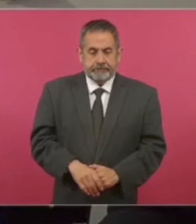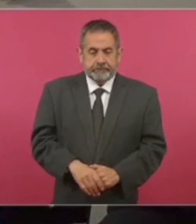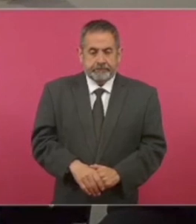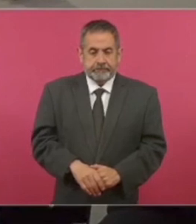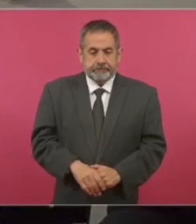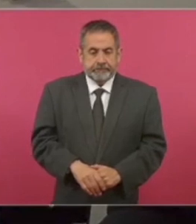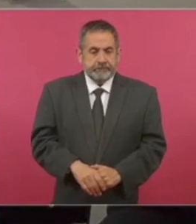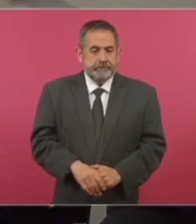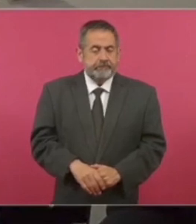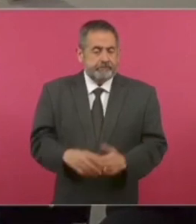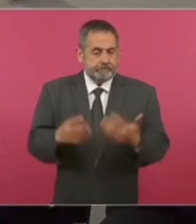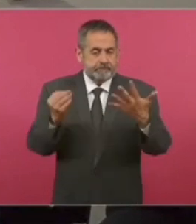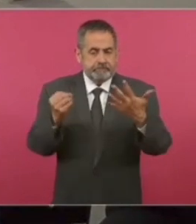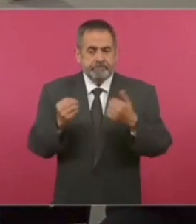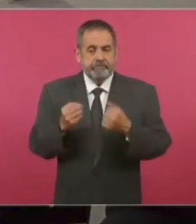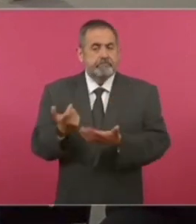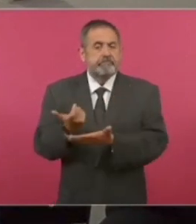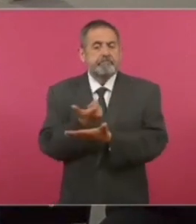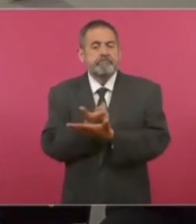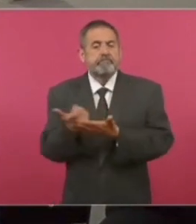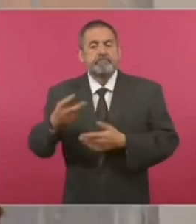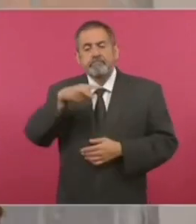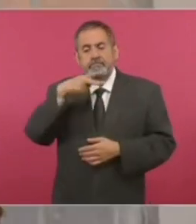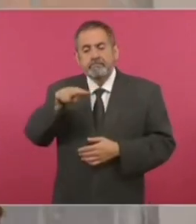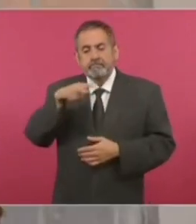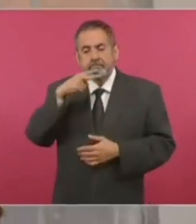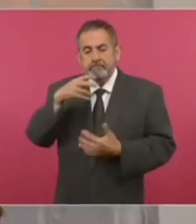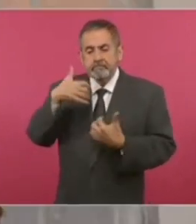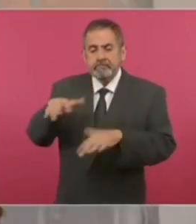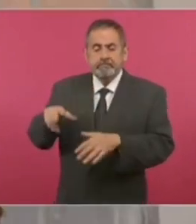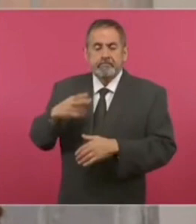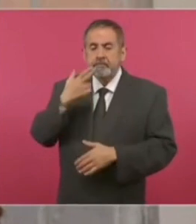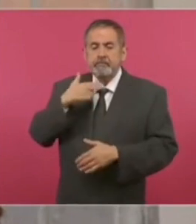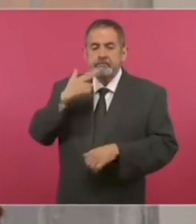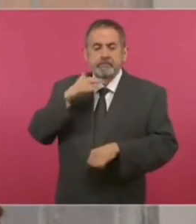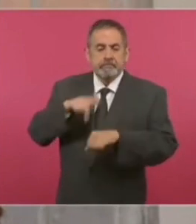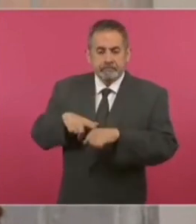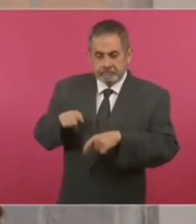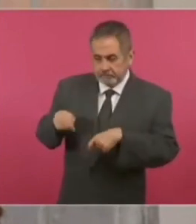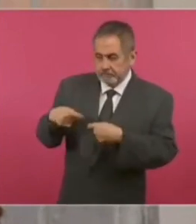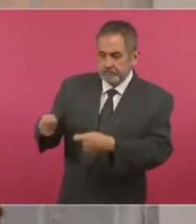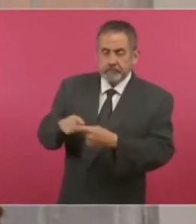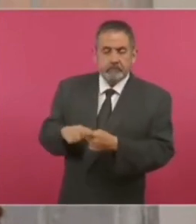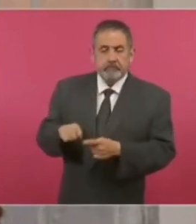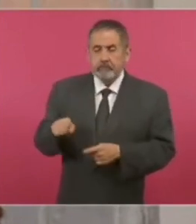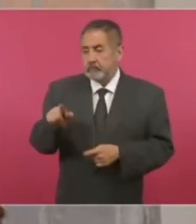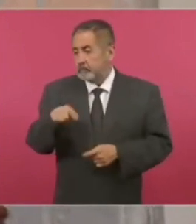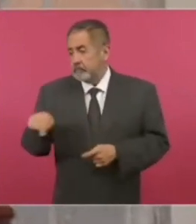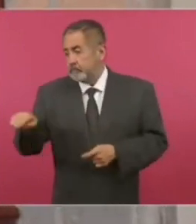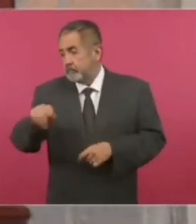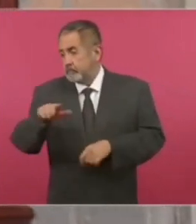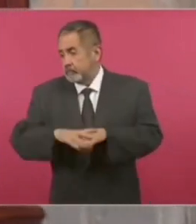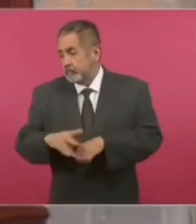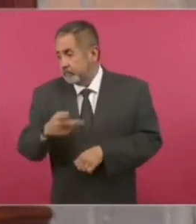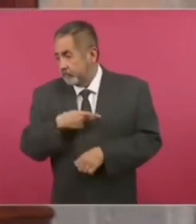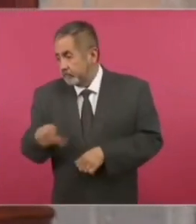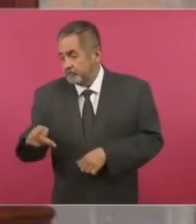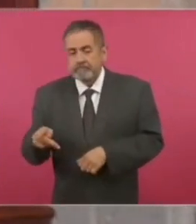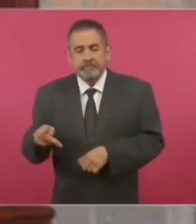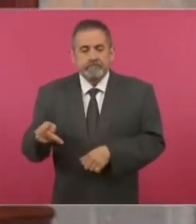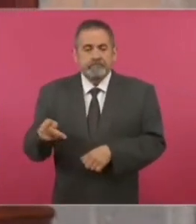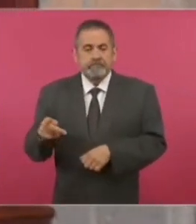Por aguinaldo y reparto de utilidades, el incremento para el 10% más pobre